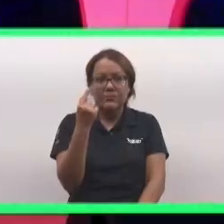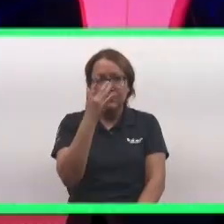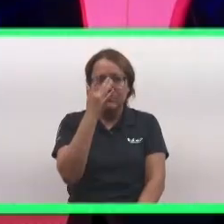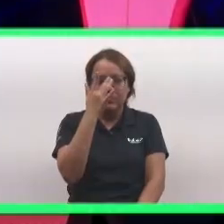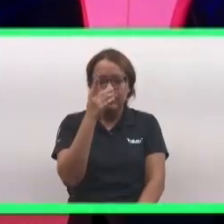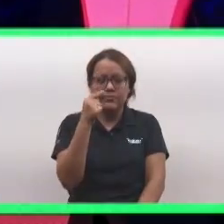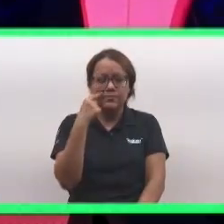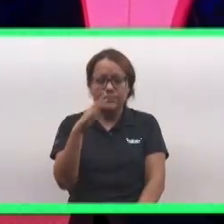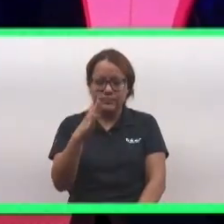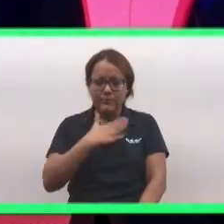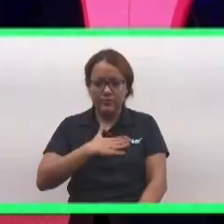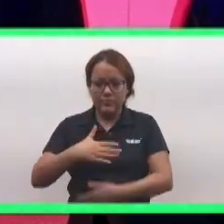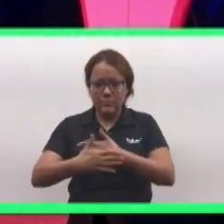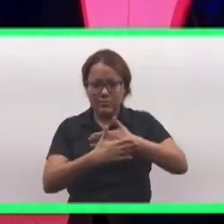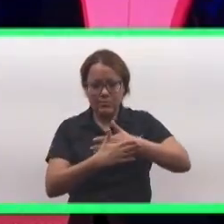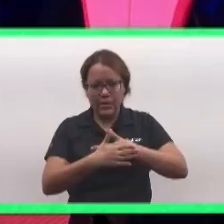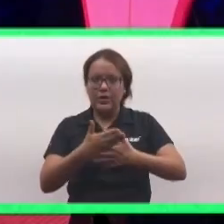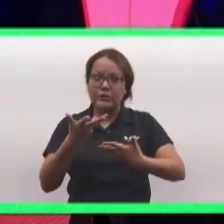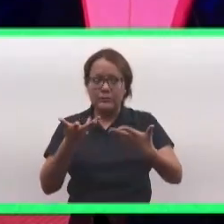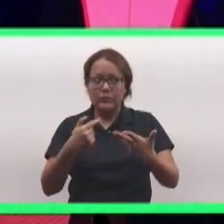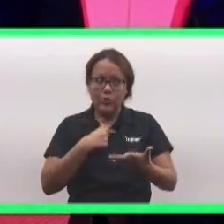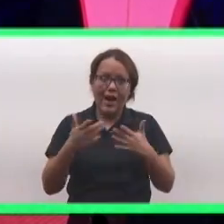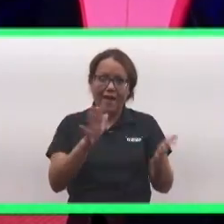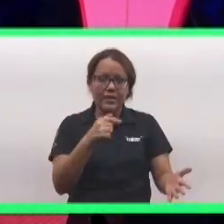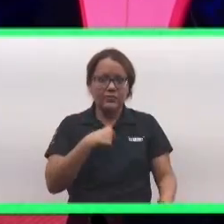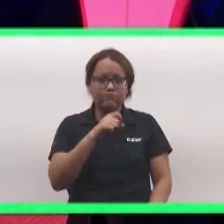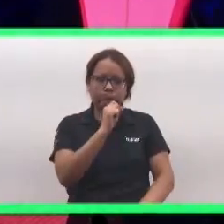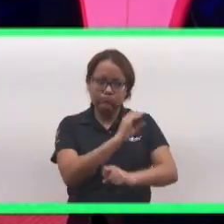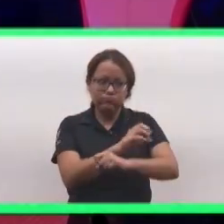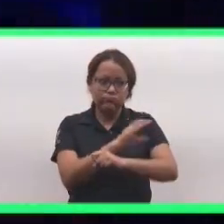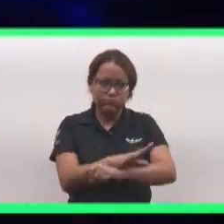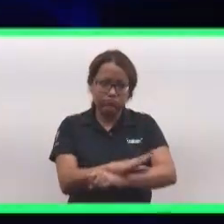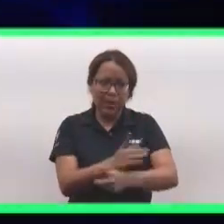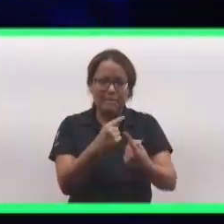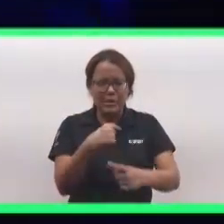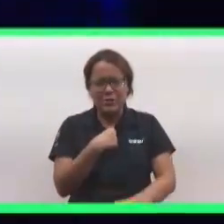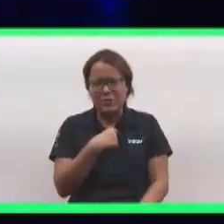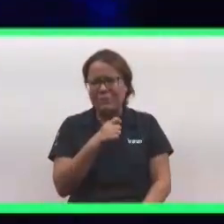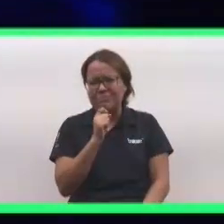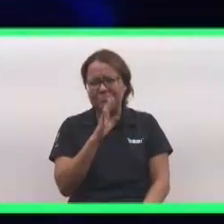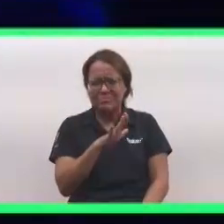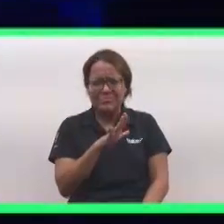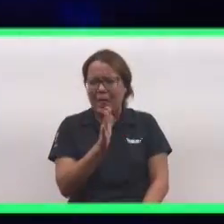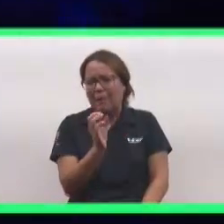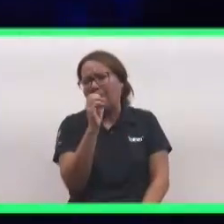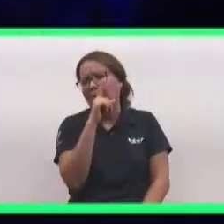Yo con mis hijos trato de aconsejarlos, pero he llegado a una etapa donde ya no digo nada.